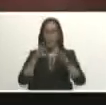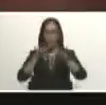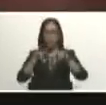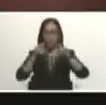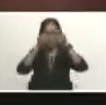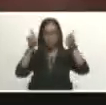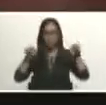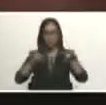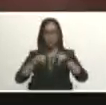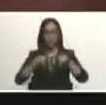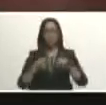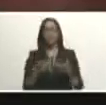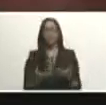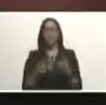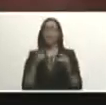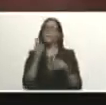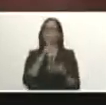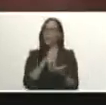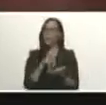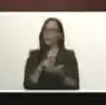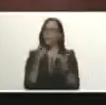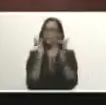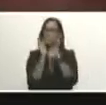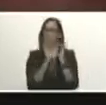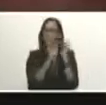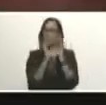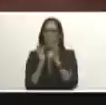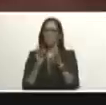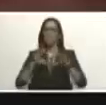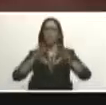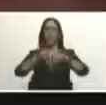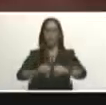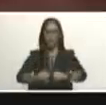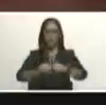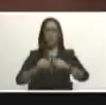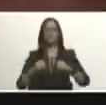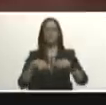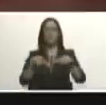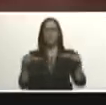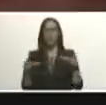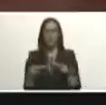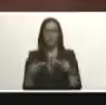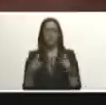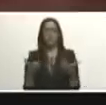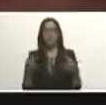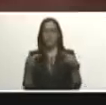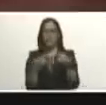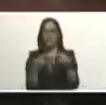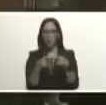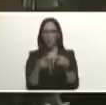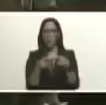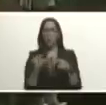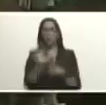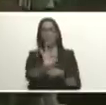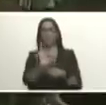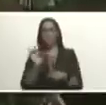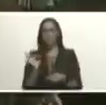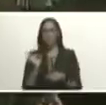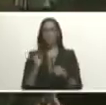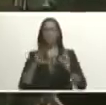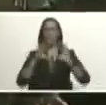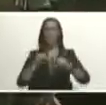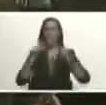al participante interactuar en ambientes controlados con relación al manejo de medios y equipos, tomando como eje principal la toma